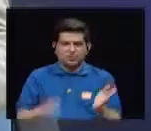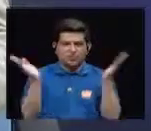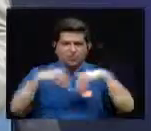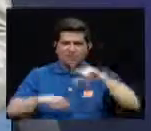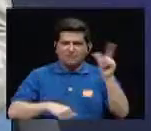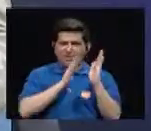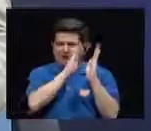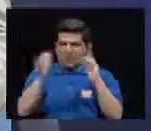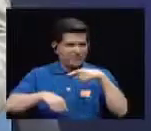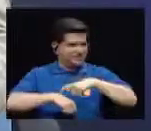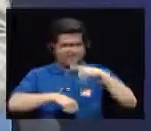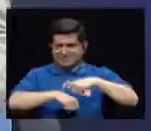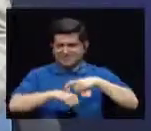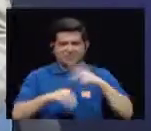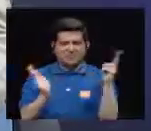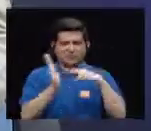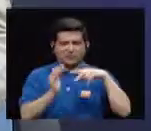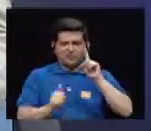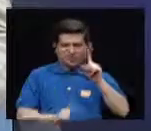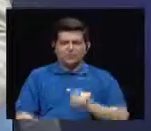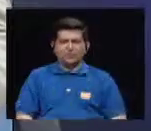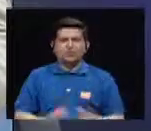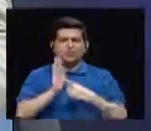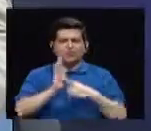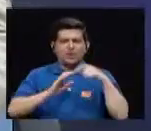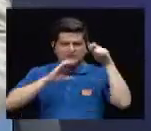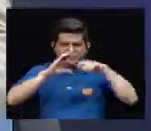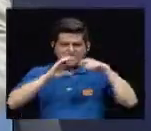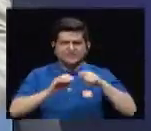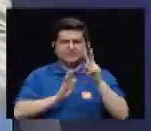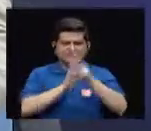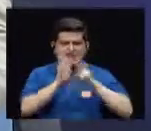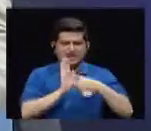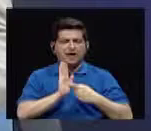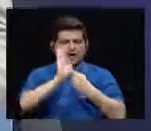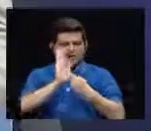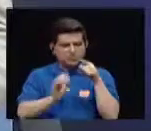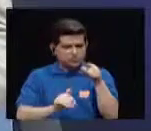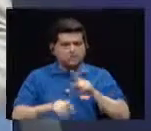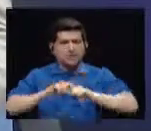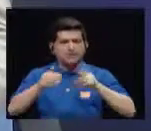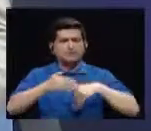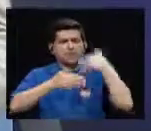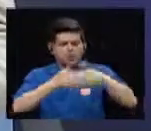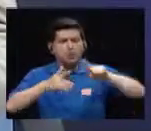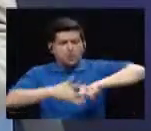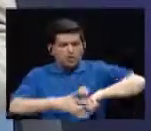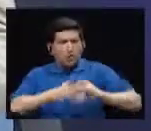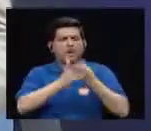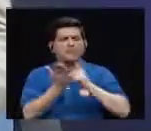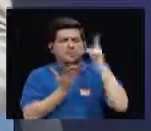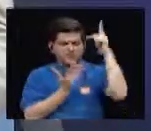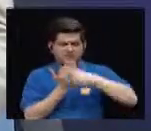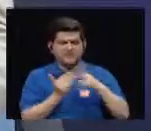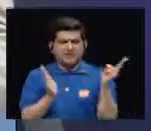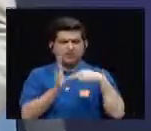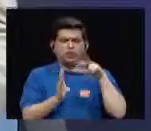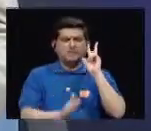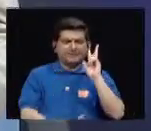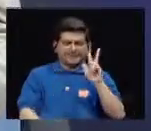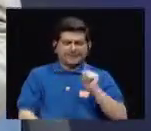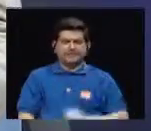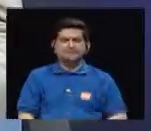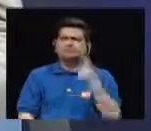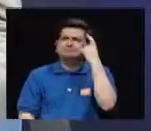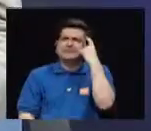existía Lunes de Cinemateca en el 2001, en la muestra de cine y video cuando se presentó, pero luego desde que empezamos el programa en el